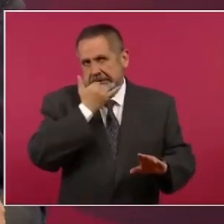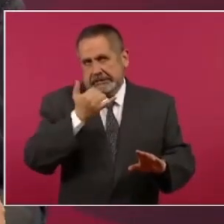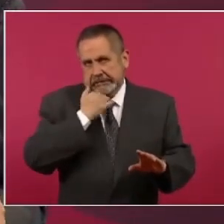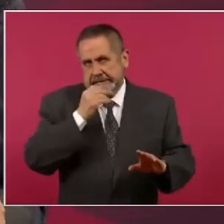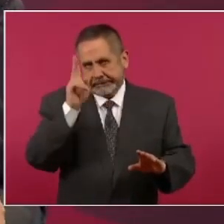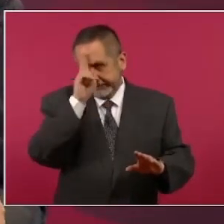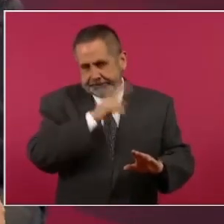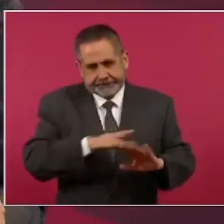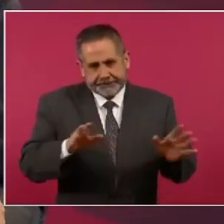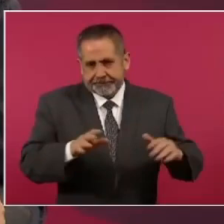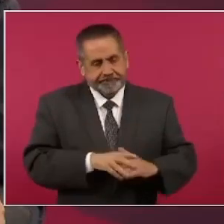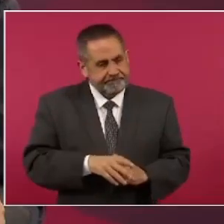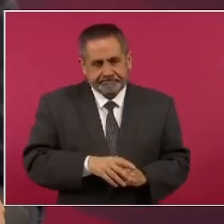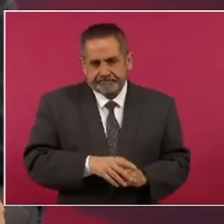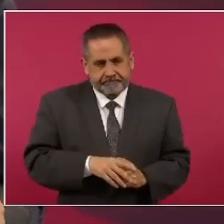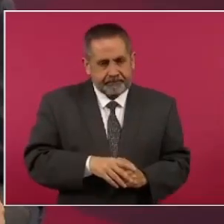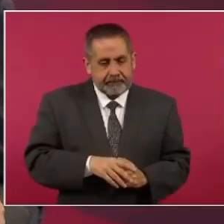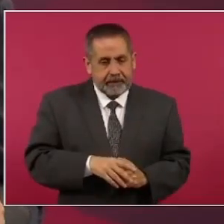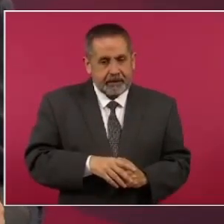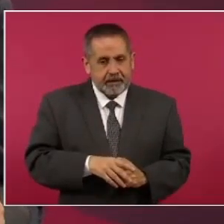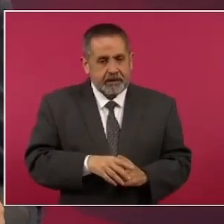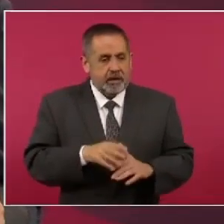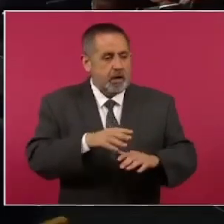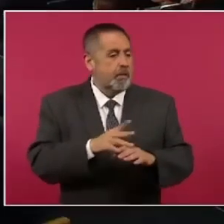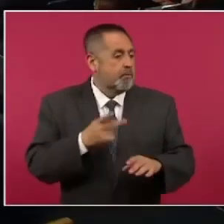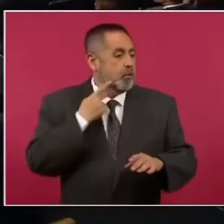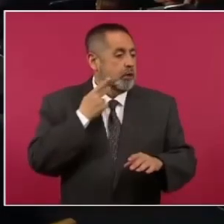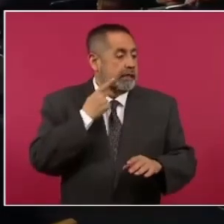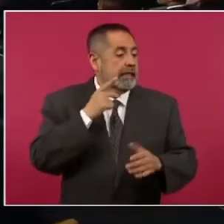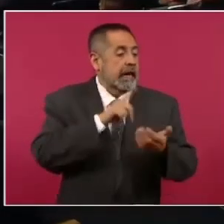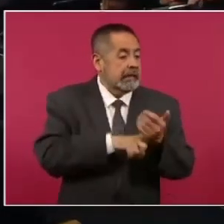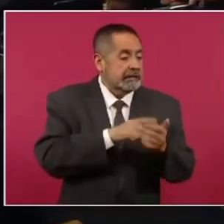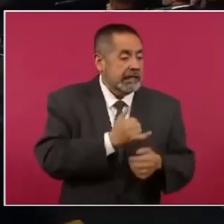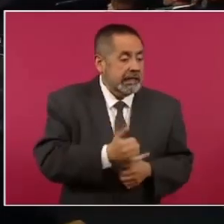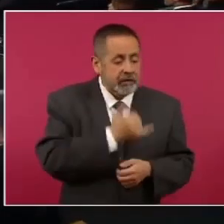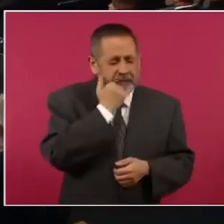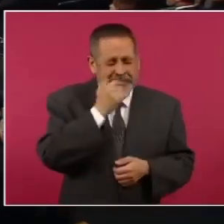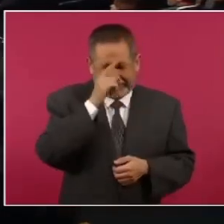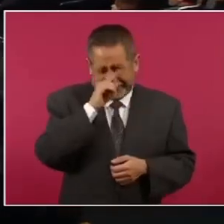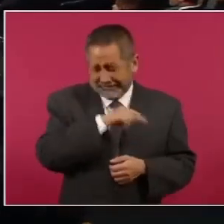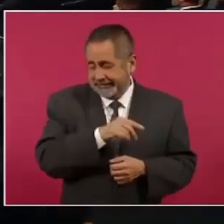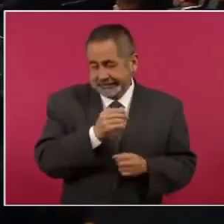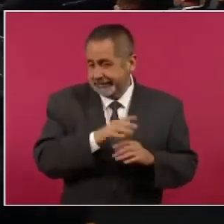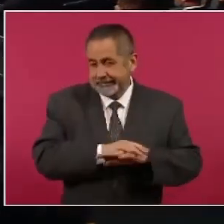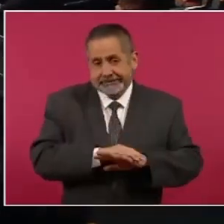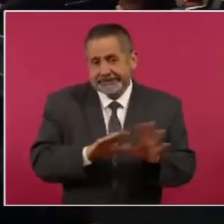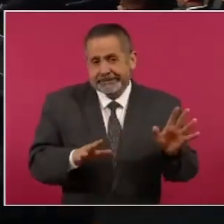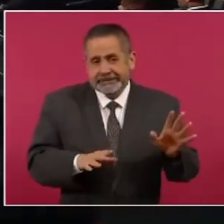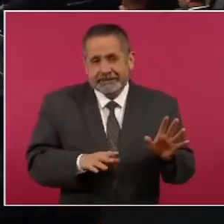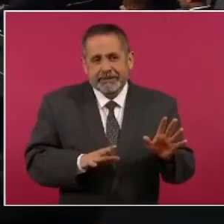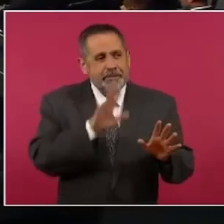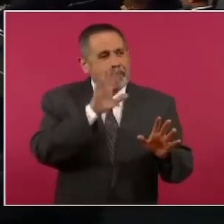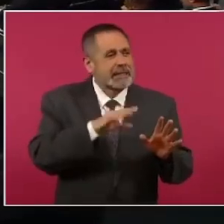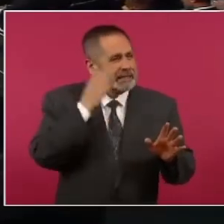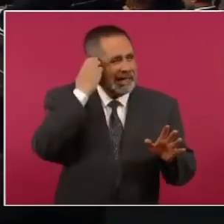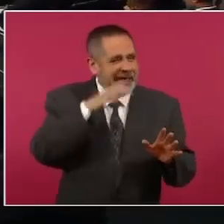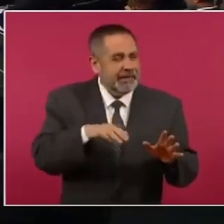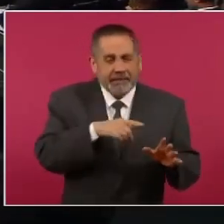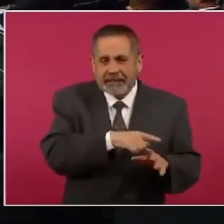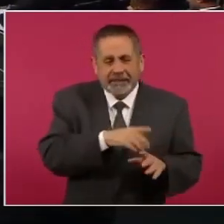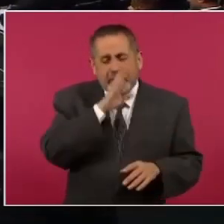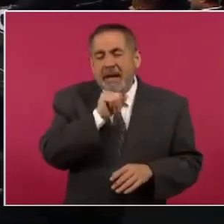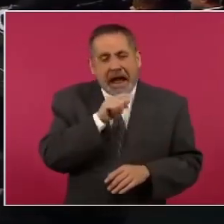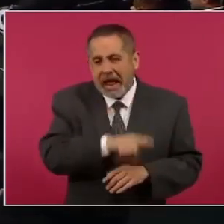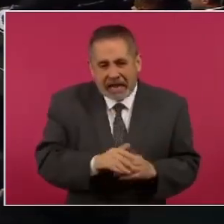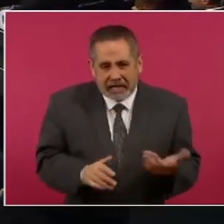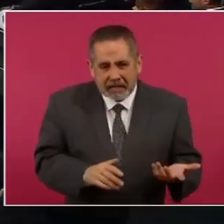y en política suele suceder que los errores son como crímenes,